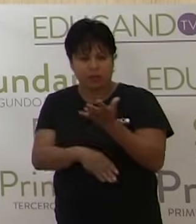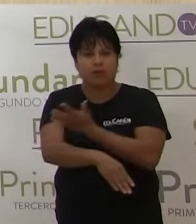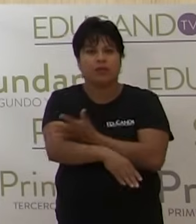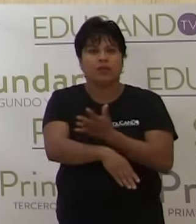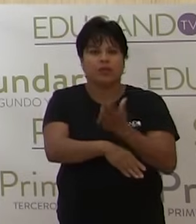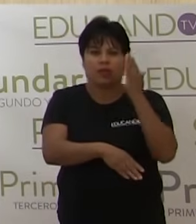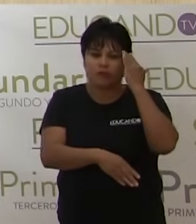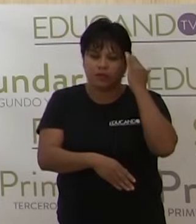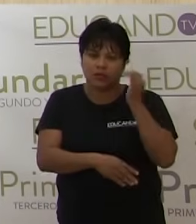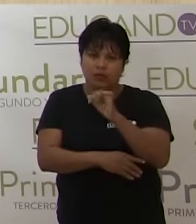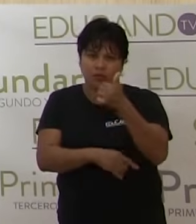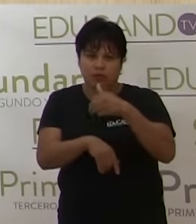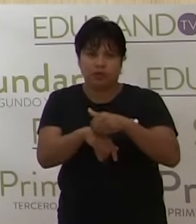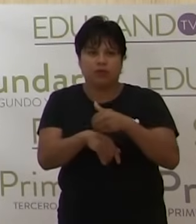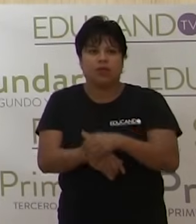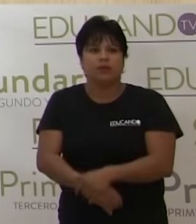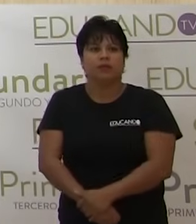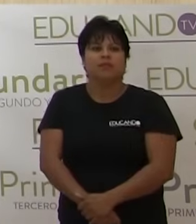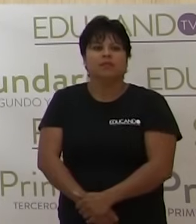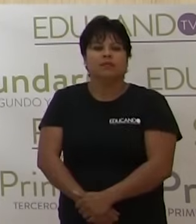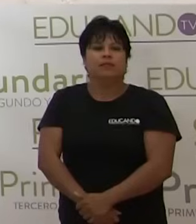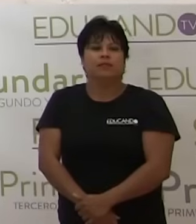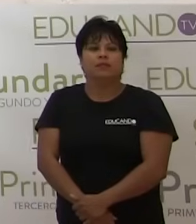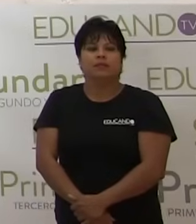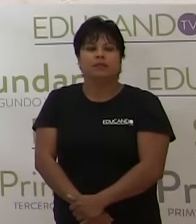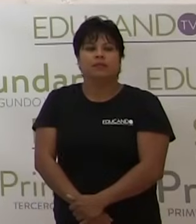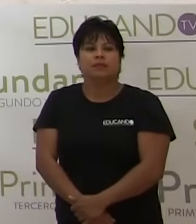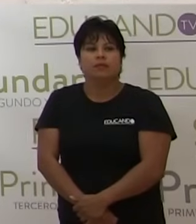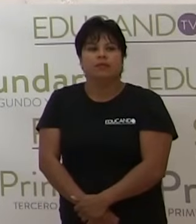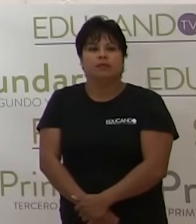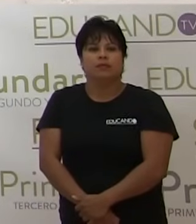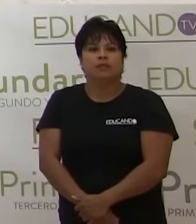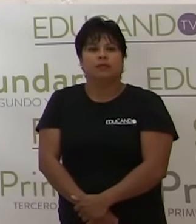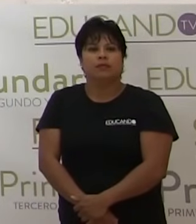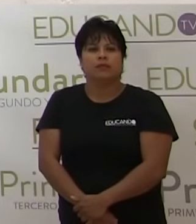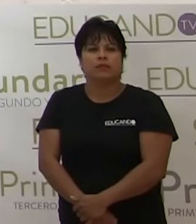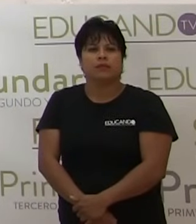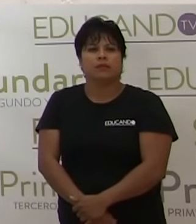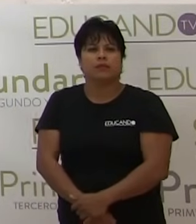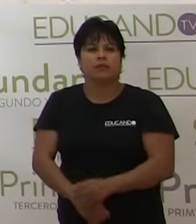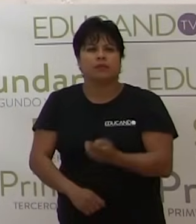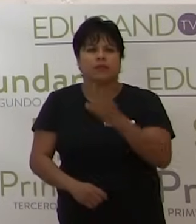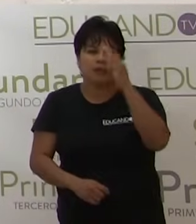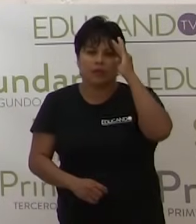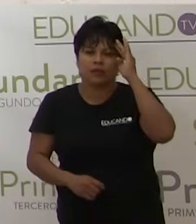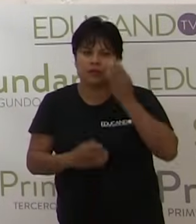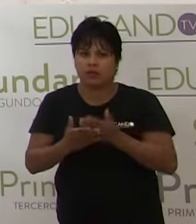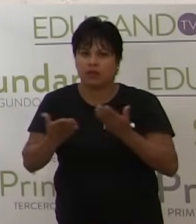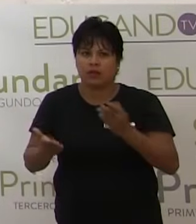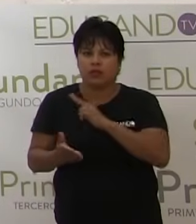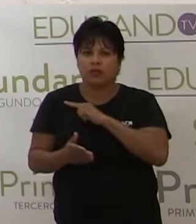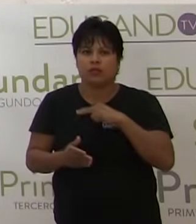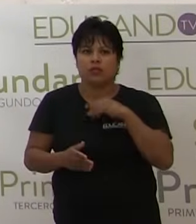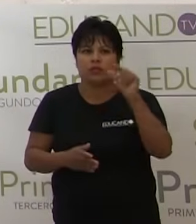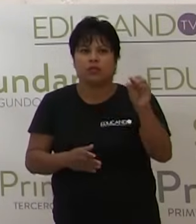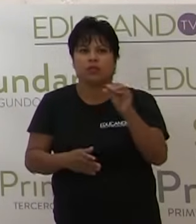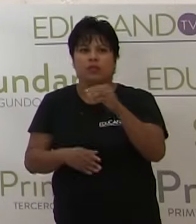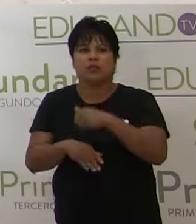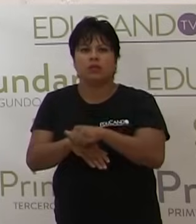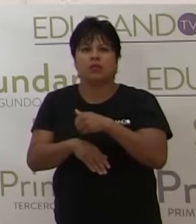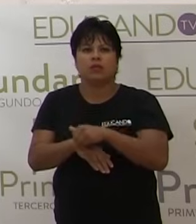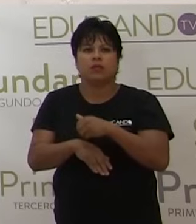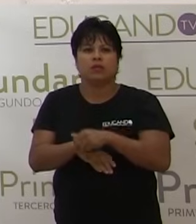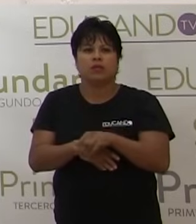conocer otro número Qué te parece si ahora representamos el